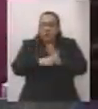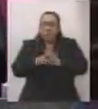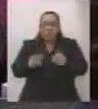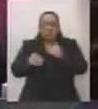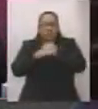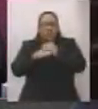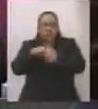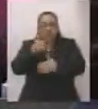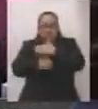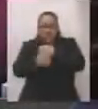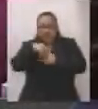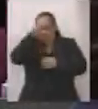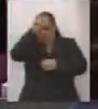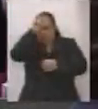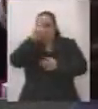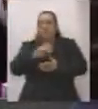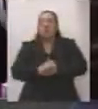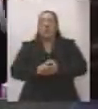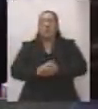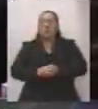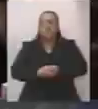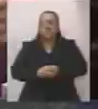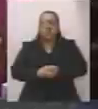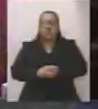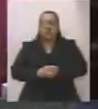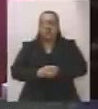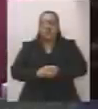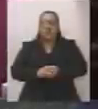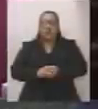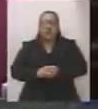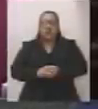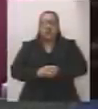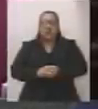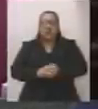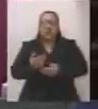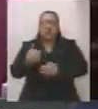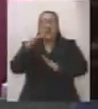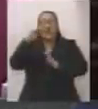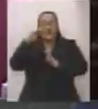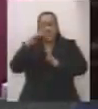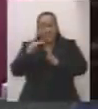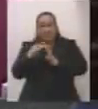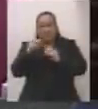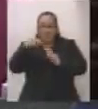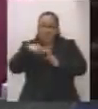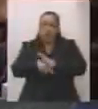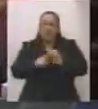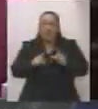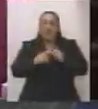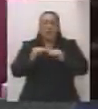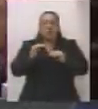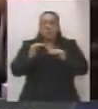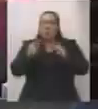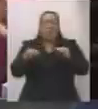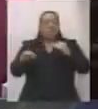desigualdad en el Perú, ha disminuido desde un nivel muy, muy profundo. Así que la desigualdad sigue siendo